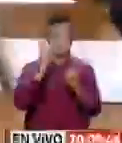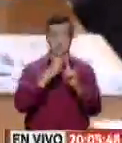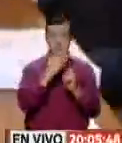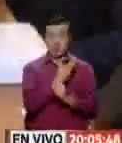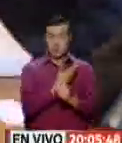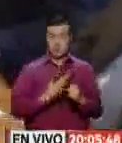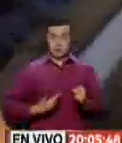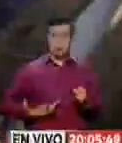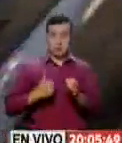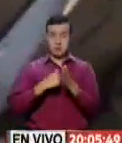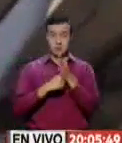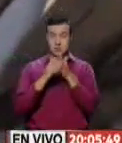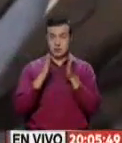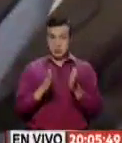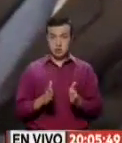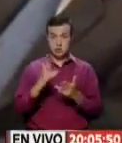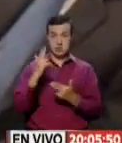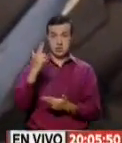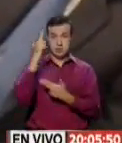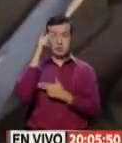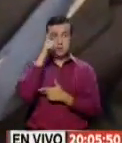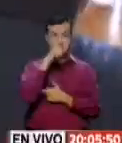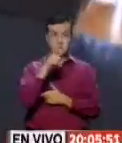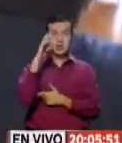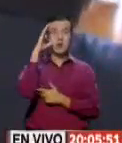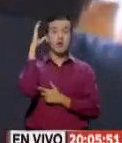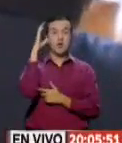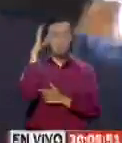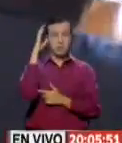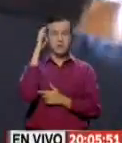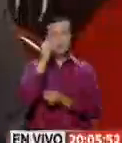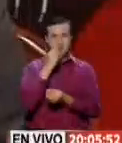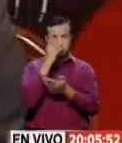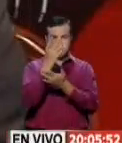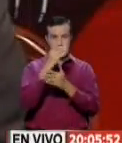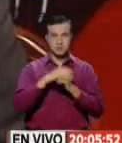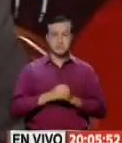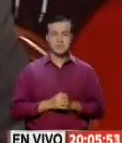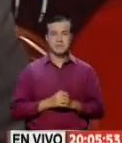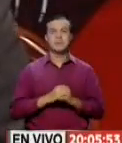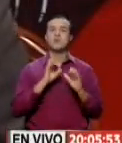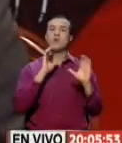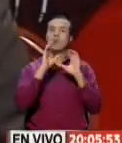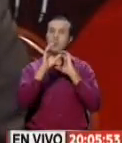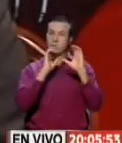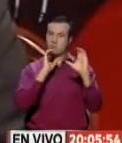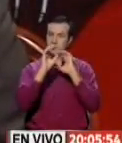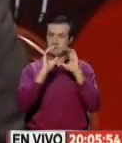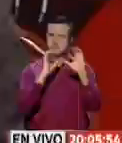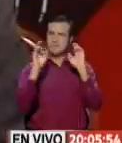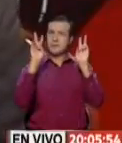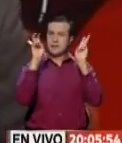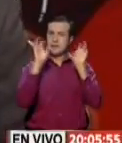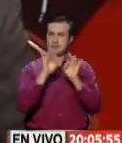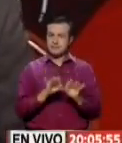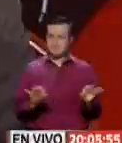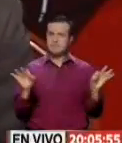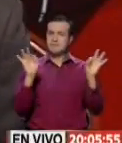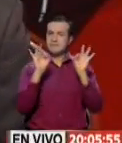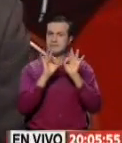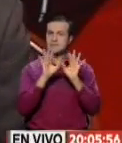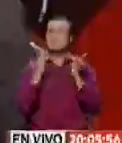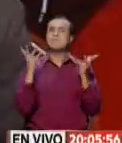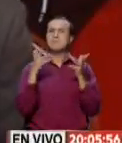vicepresidente, el ministro de Defensa y fiscal de Colombia recalcó. Conversando temas importantes respecto a